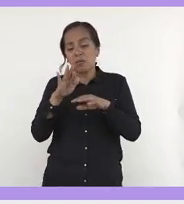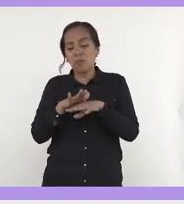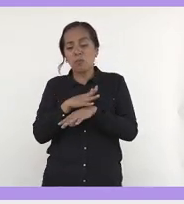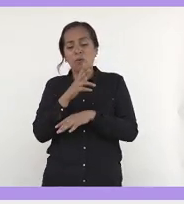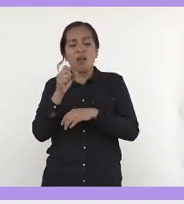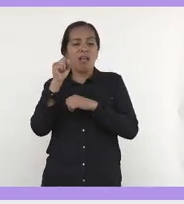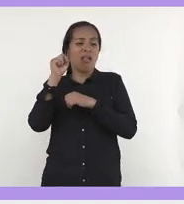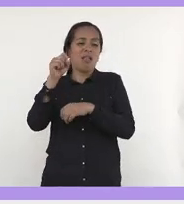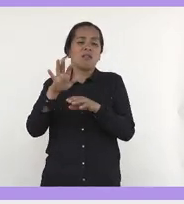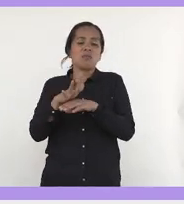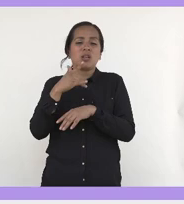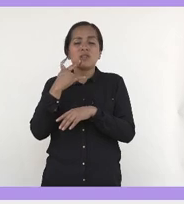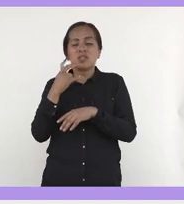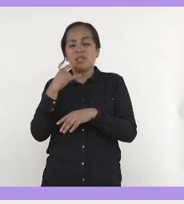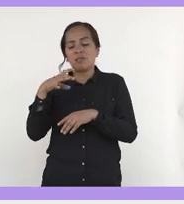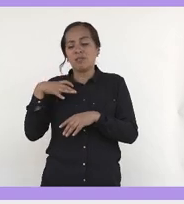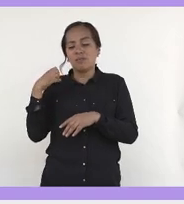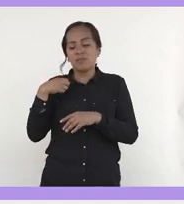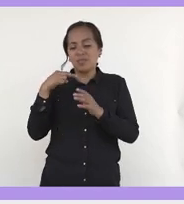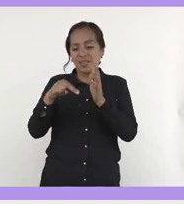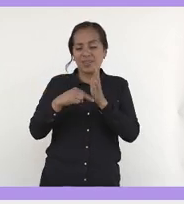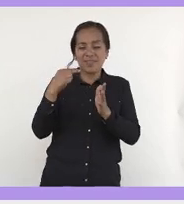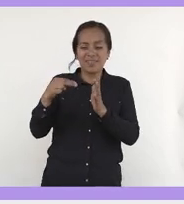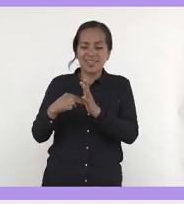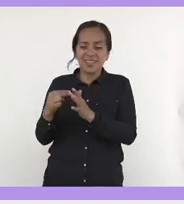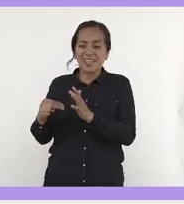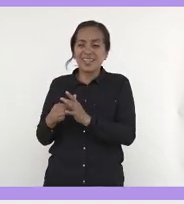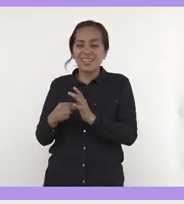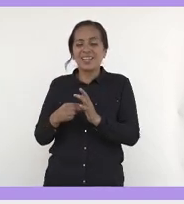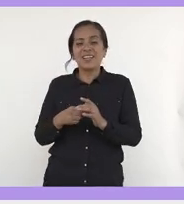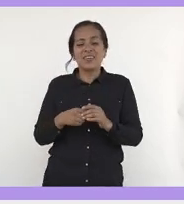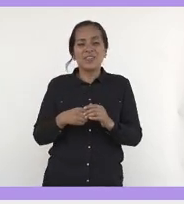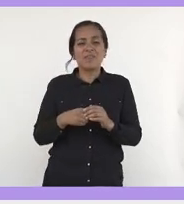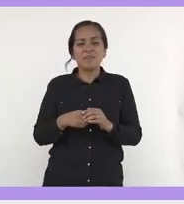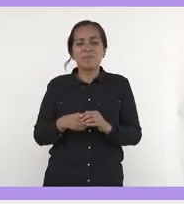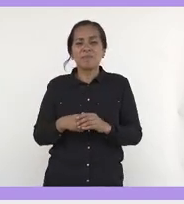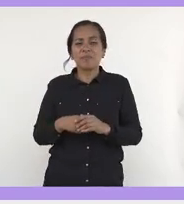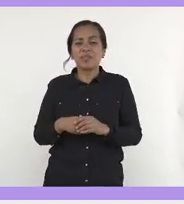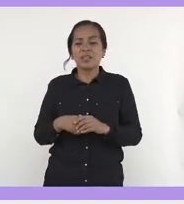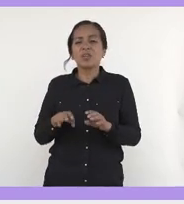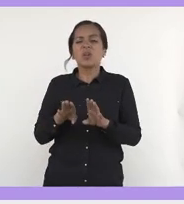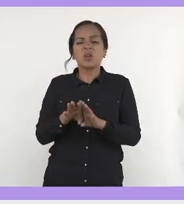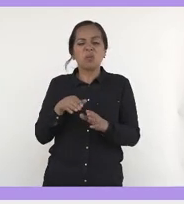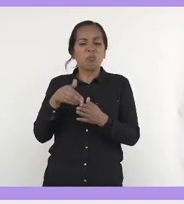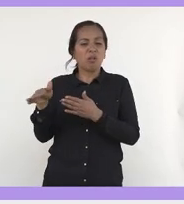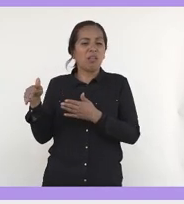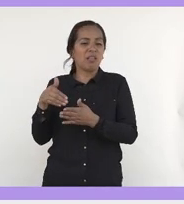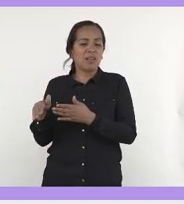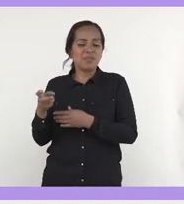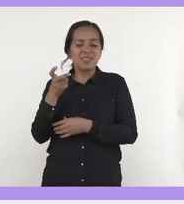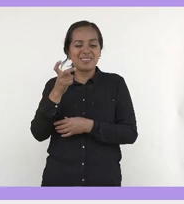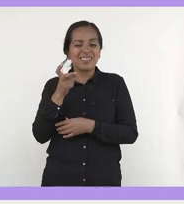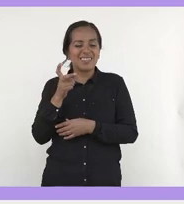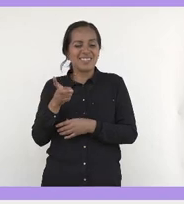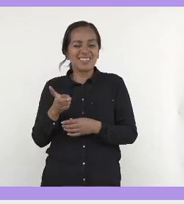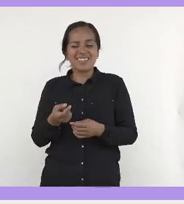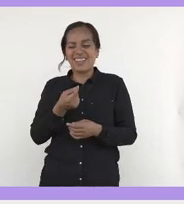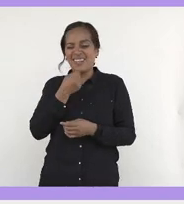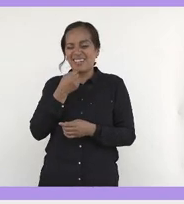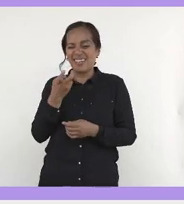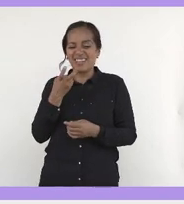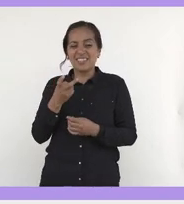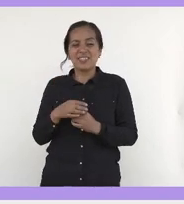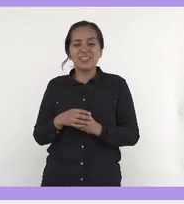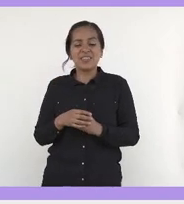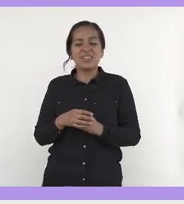protestaba de todo porque yo junten firmas y esas cosas era la Rebelde digamos sí era de cómo corremos a esta señora aquí todo el tiempo se